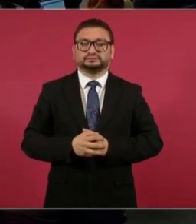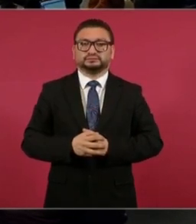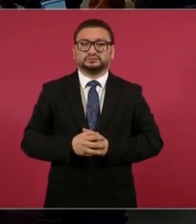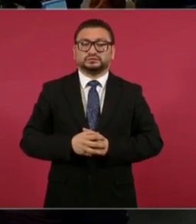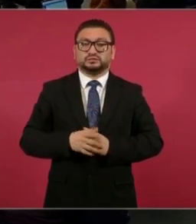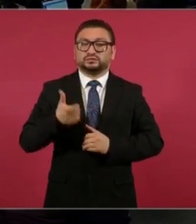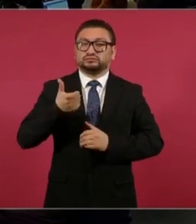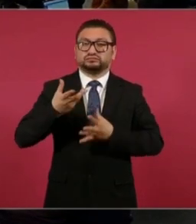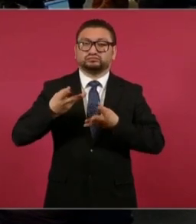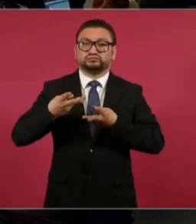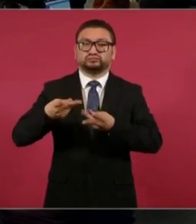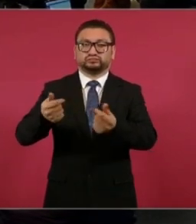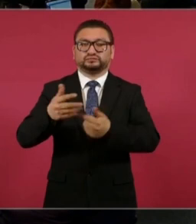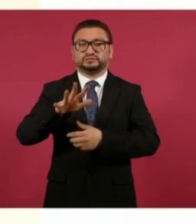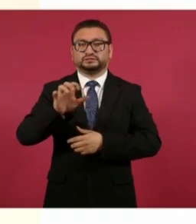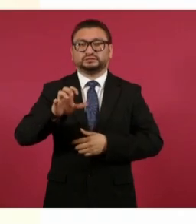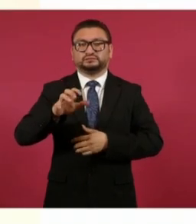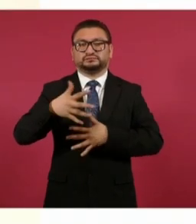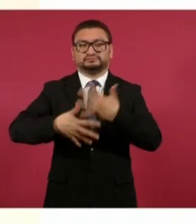ejercemos